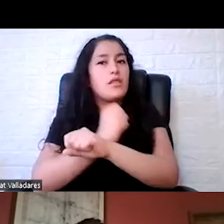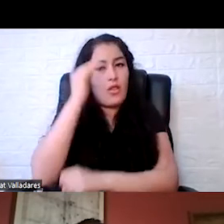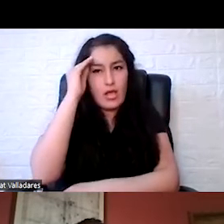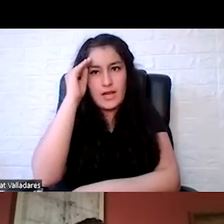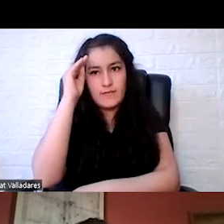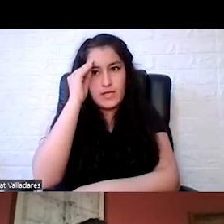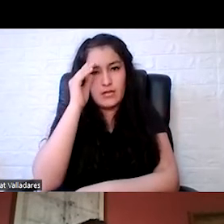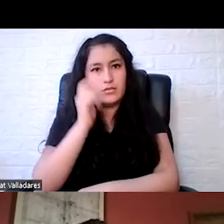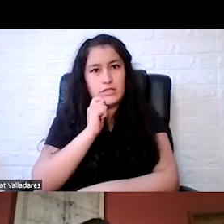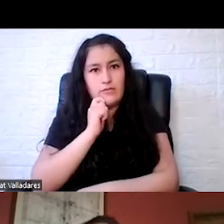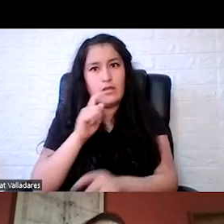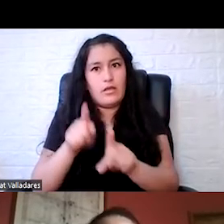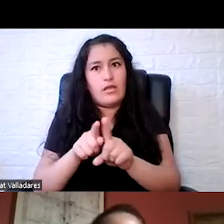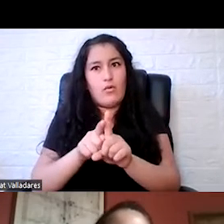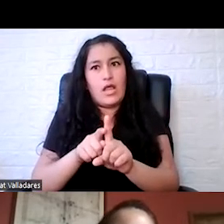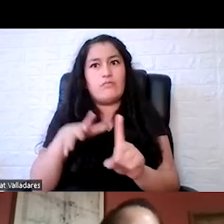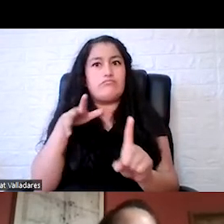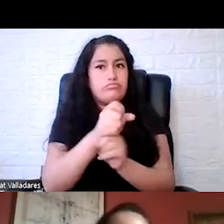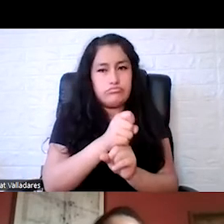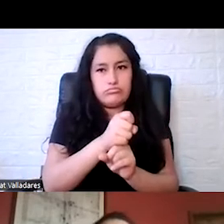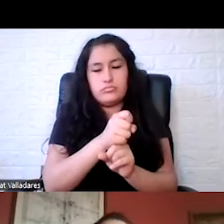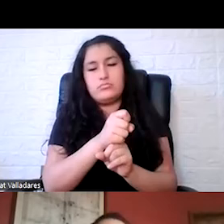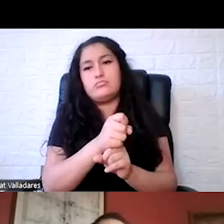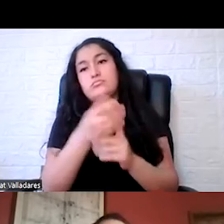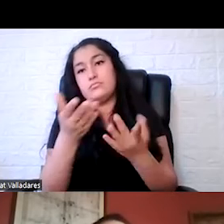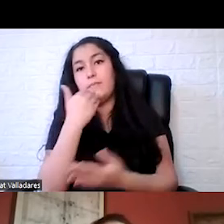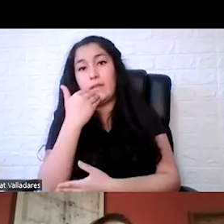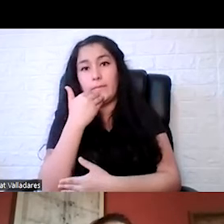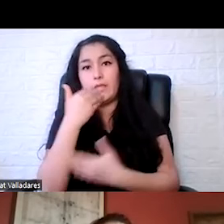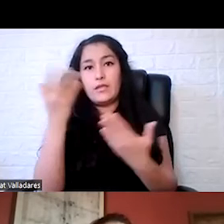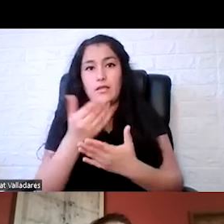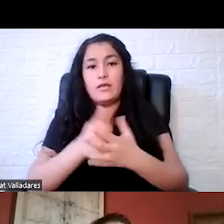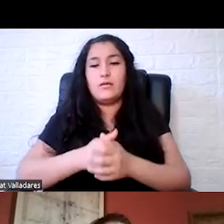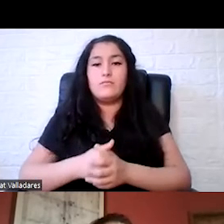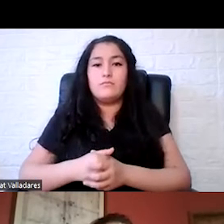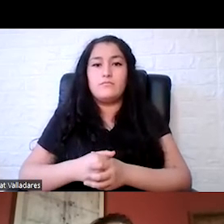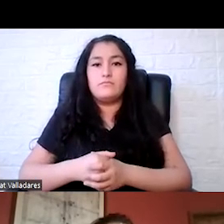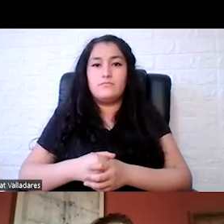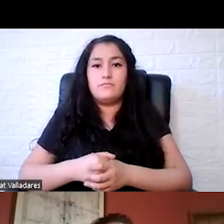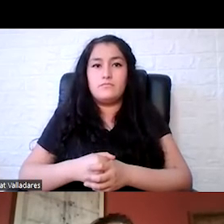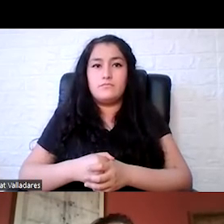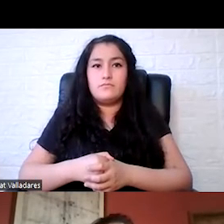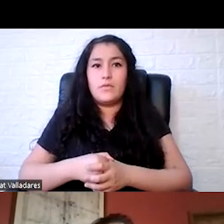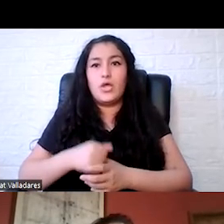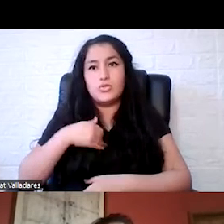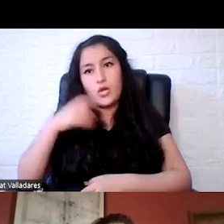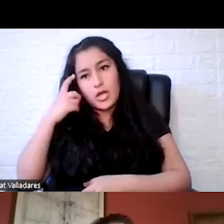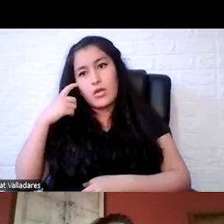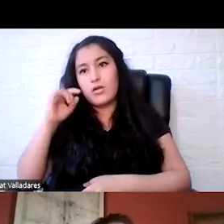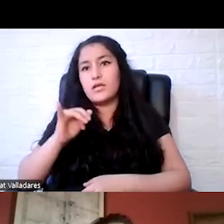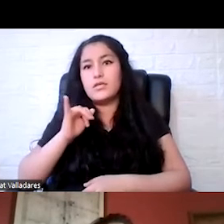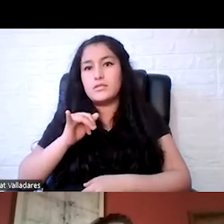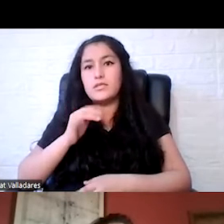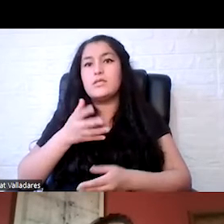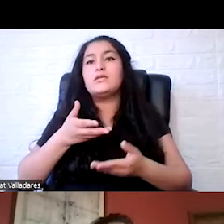fue fuertemente reprimida. Y paralelamente, sí creo que se comparte